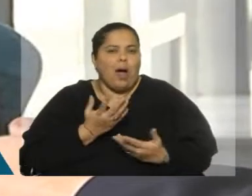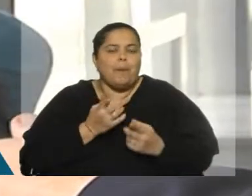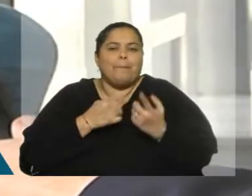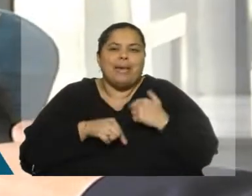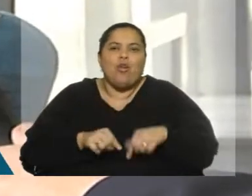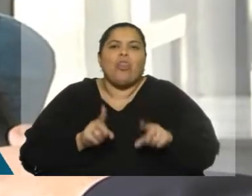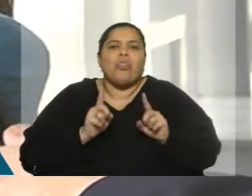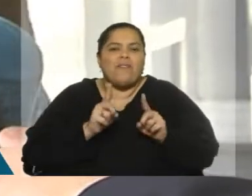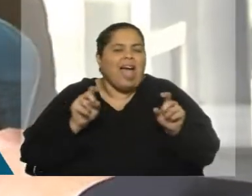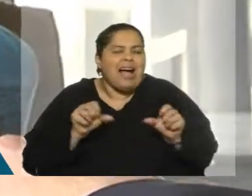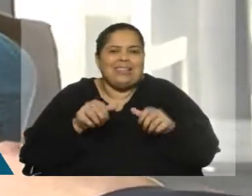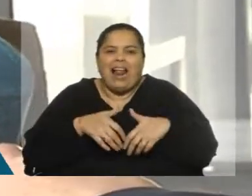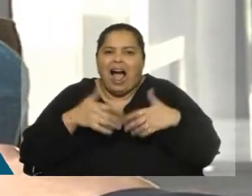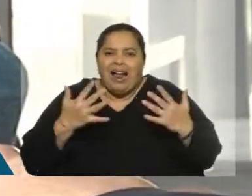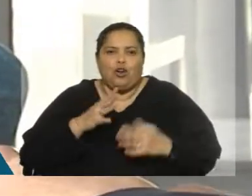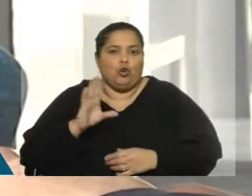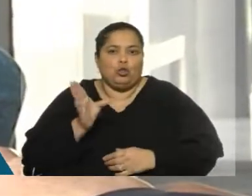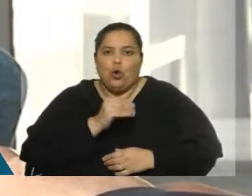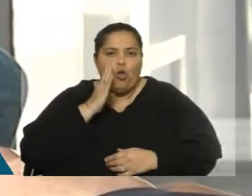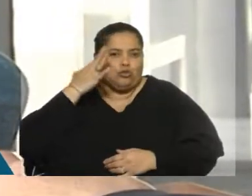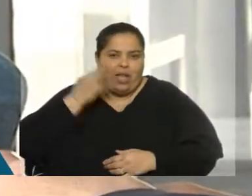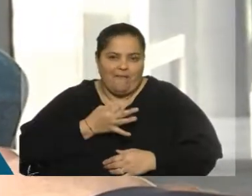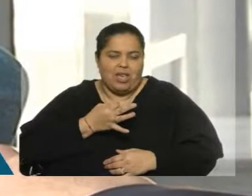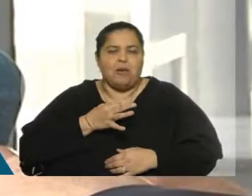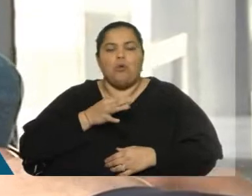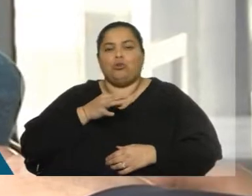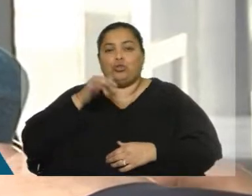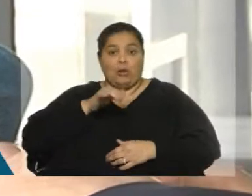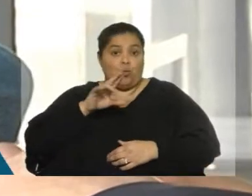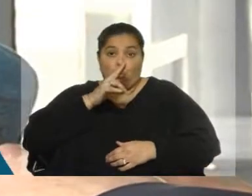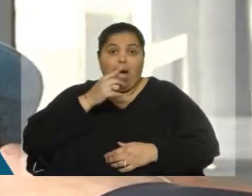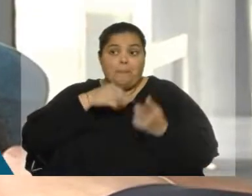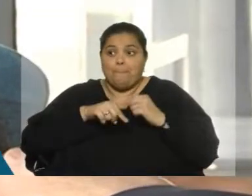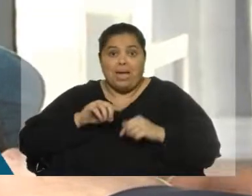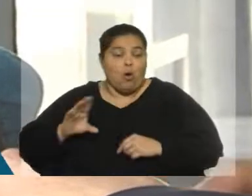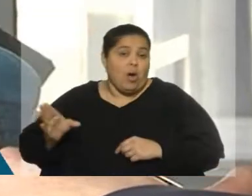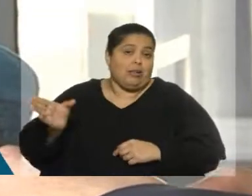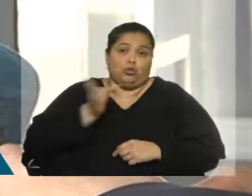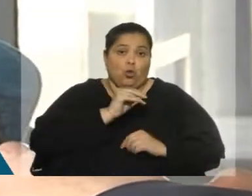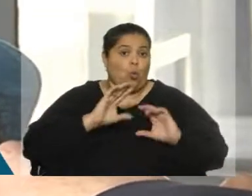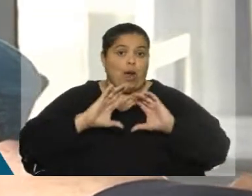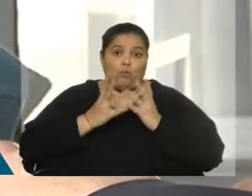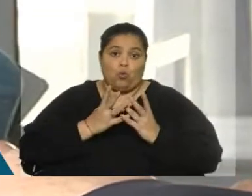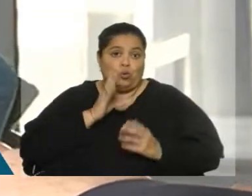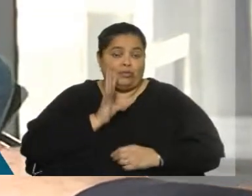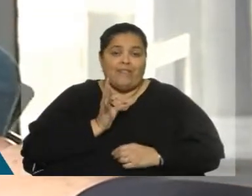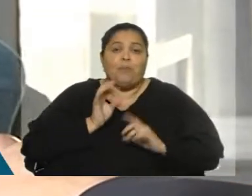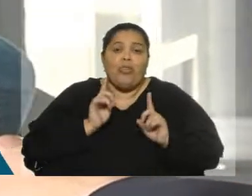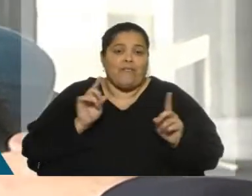hacer, algo hay que hacer. Todos estamos convencidos ya a esta altura del partido, no en el Uruguay, sino en prácticamente todo el mundo, ¿no?